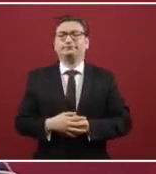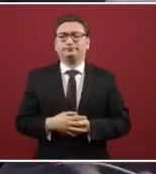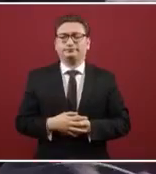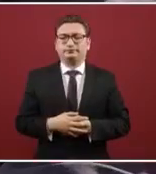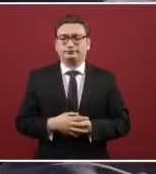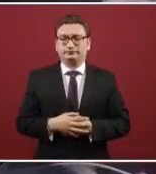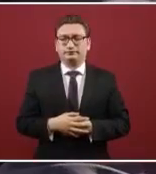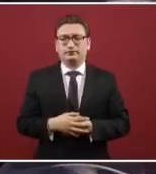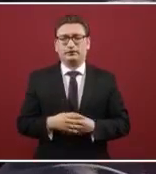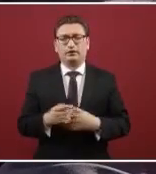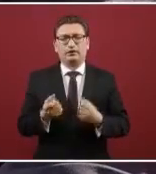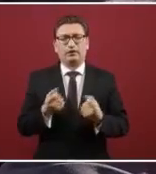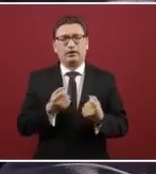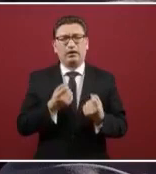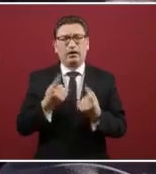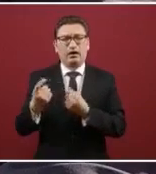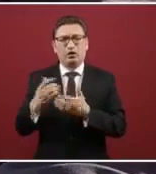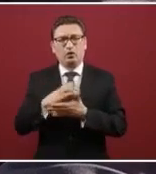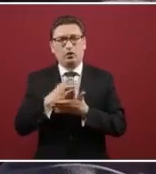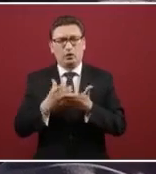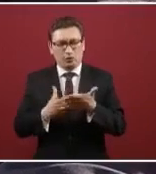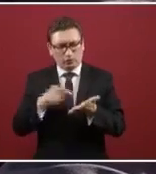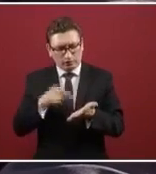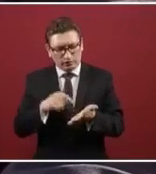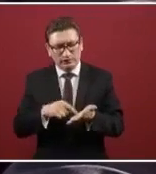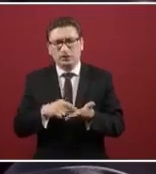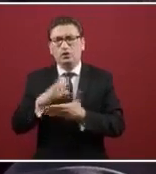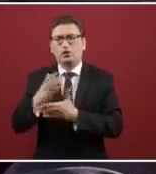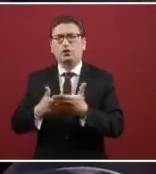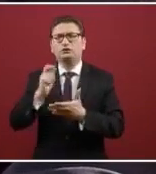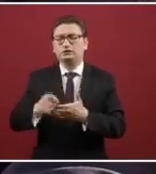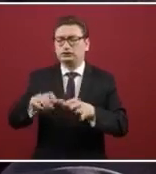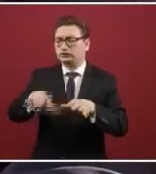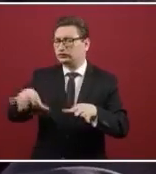se trataba de contratos de pozos que ya estaban en producción